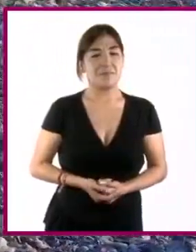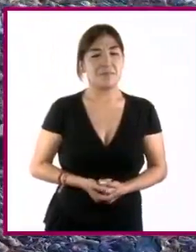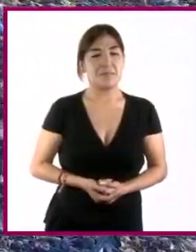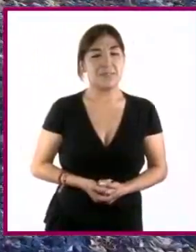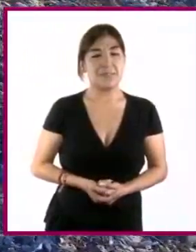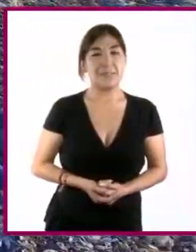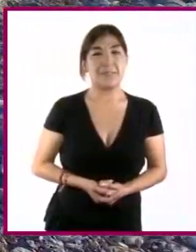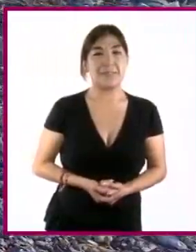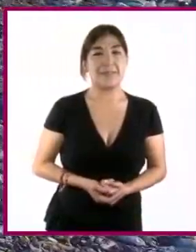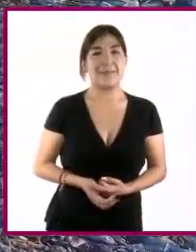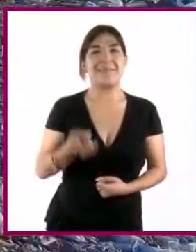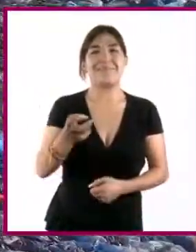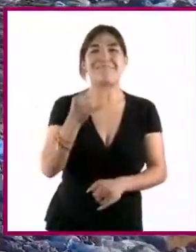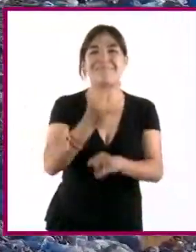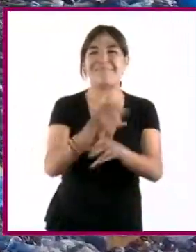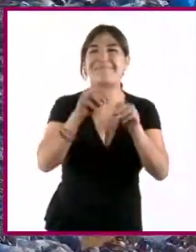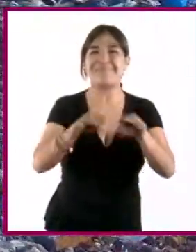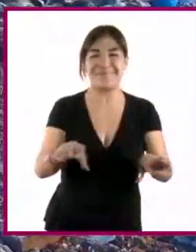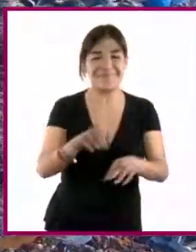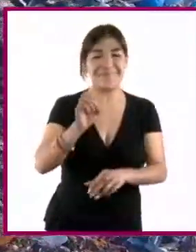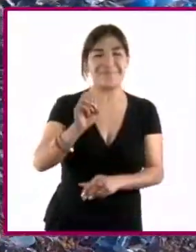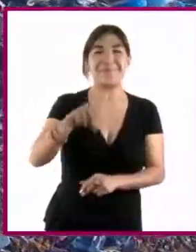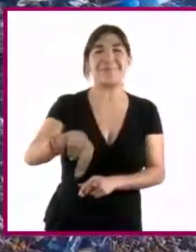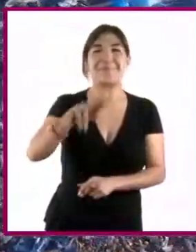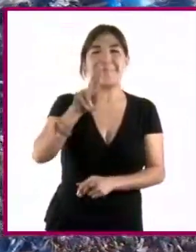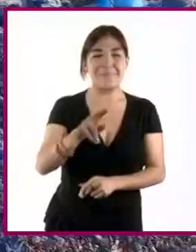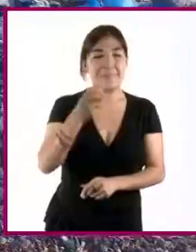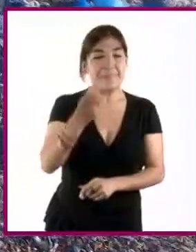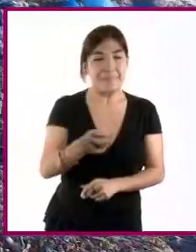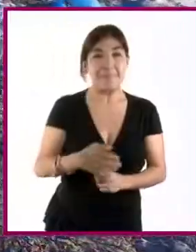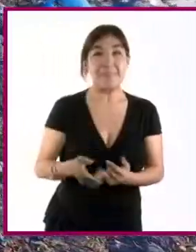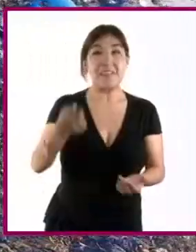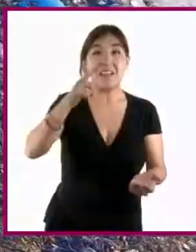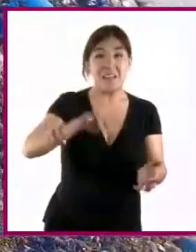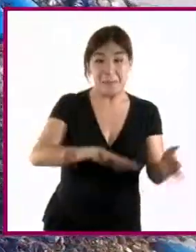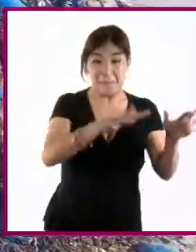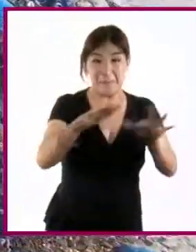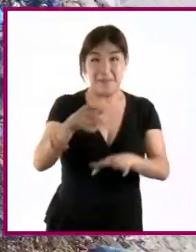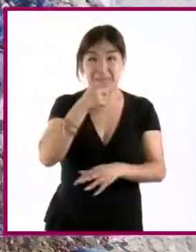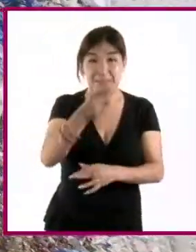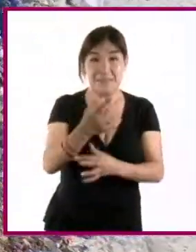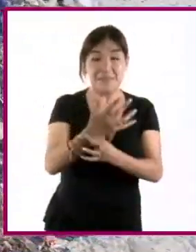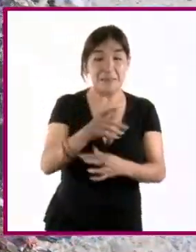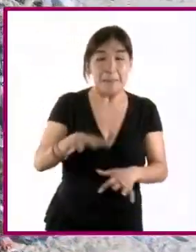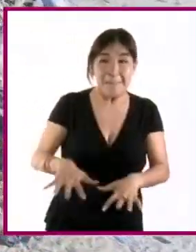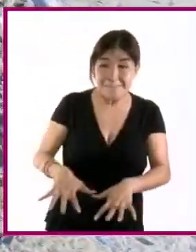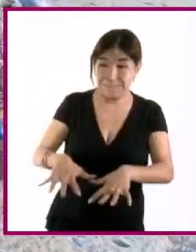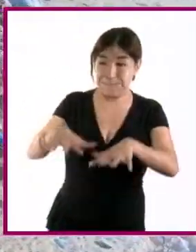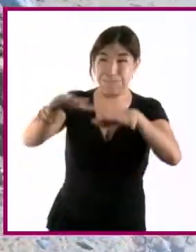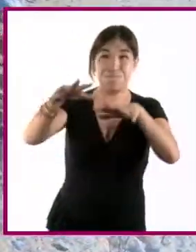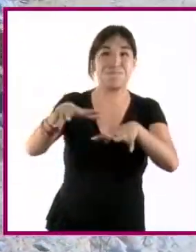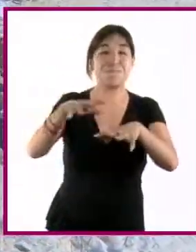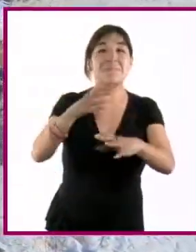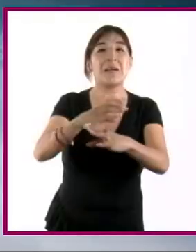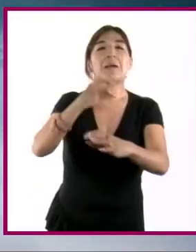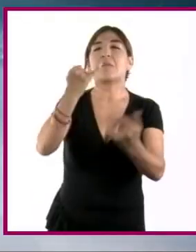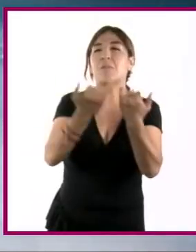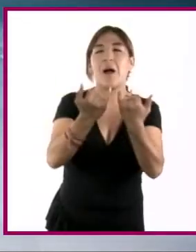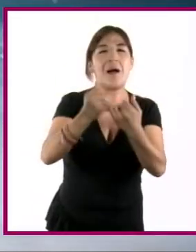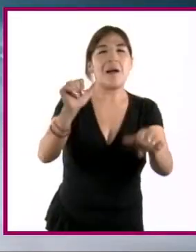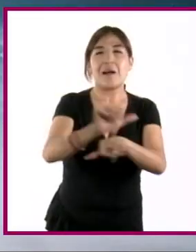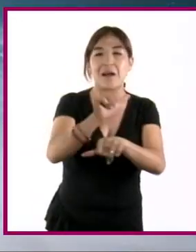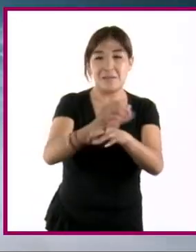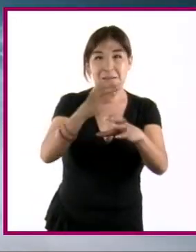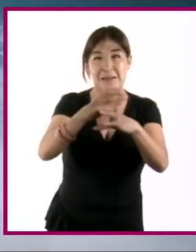Según datos de la ONU, en el mundo cada minuto se arroja al océano el equivalente de un camión lleno de plástico. Y a